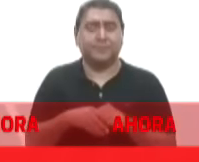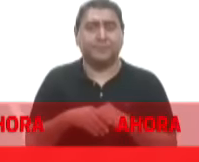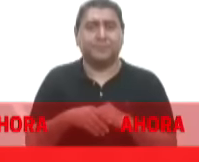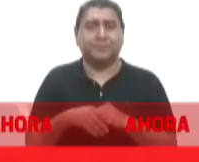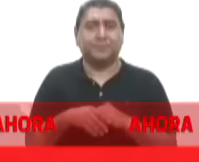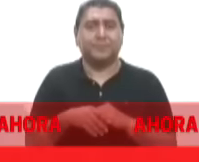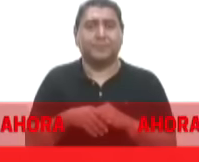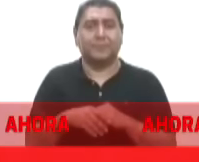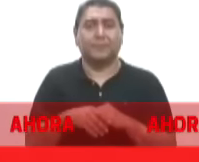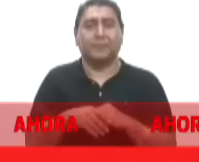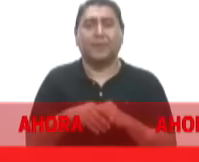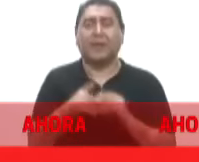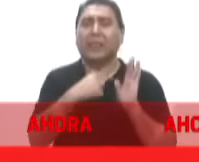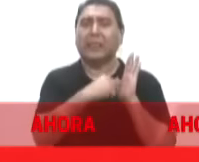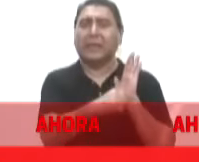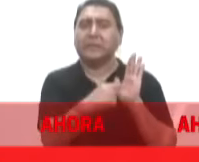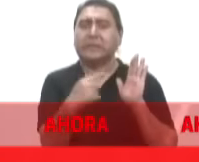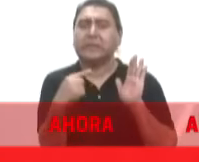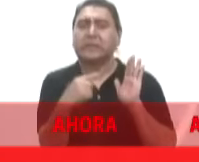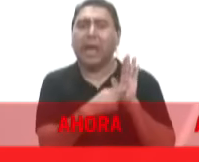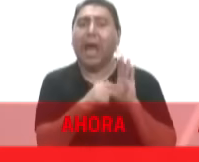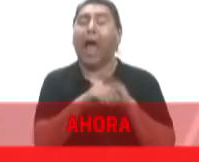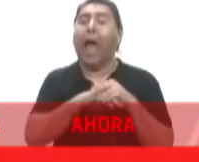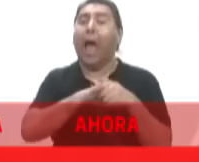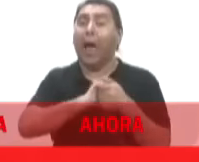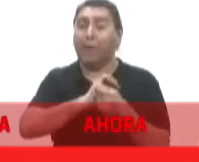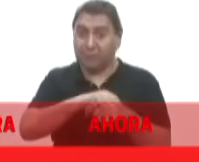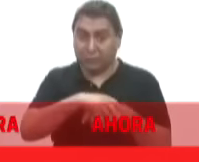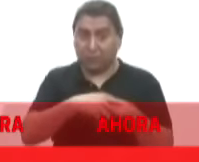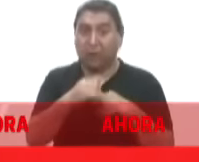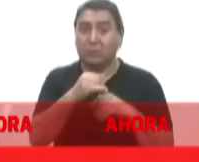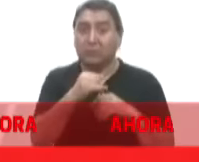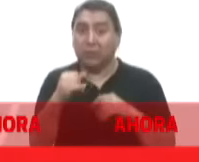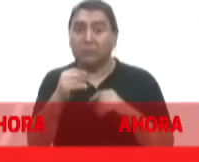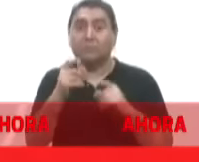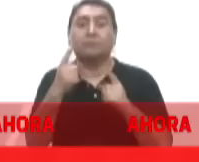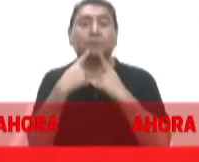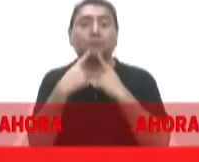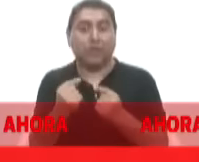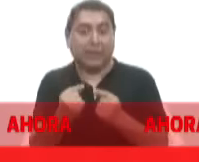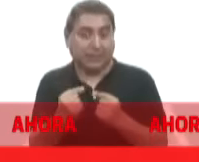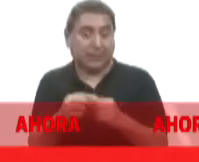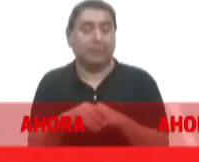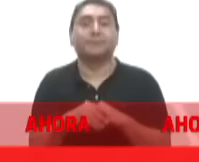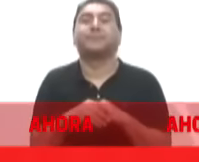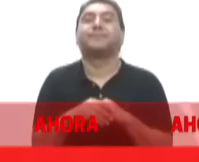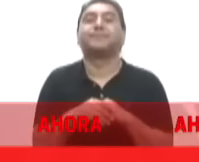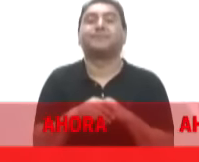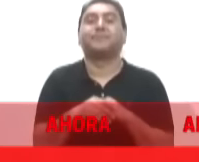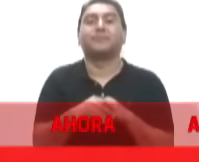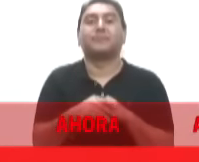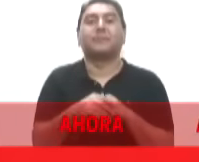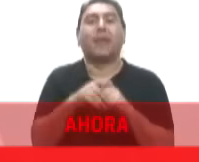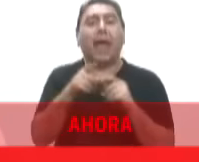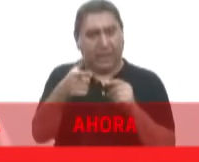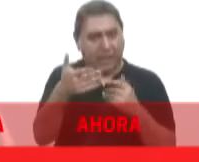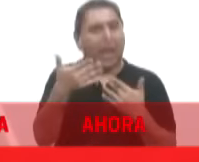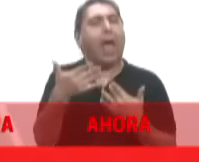212 nombra la abstención guión protesta. Ahí tiene una